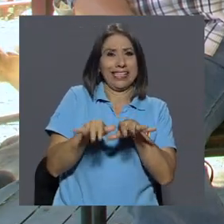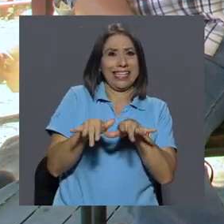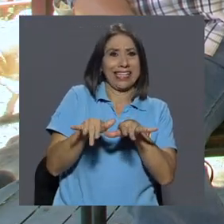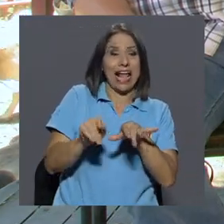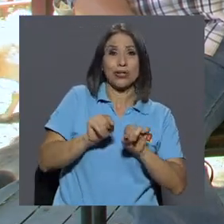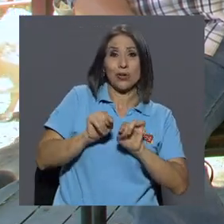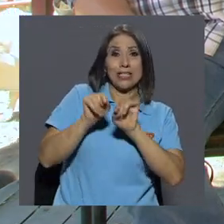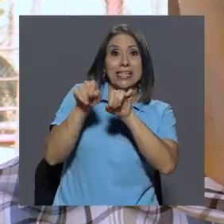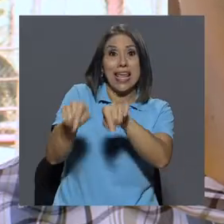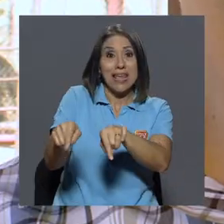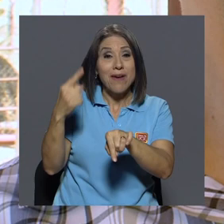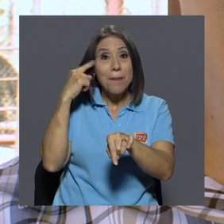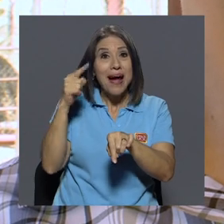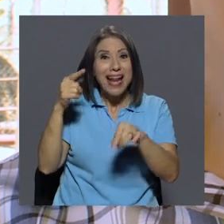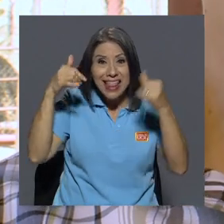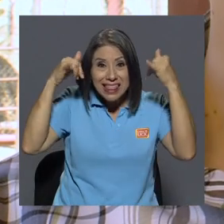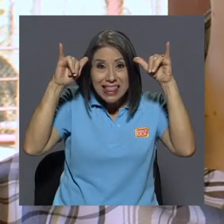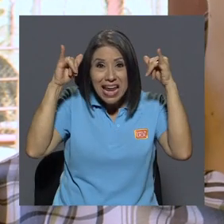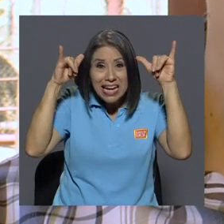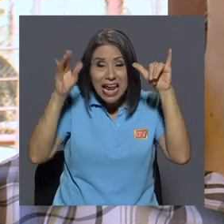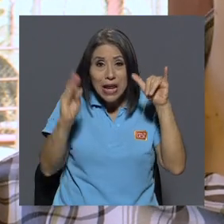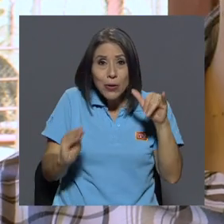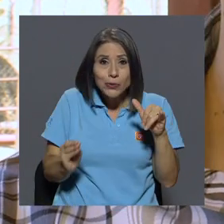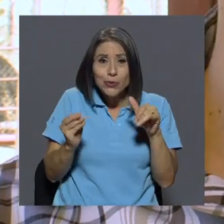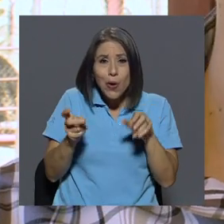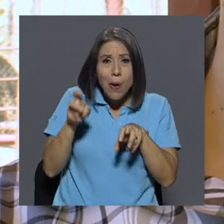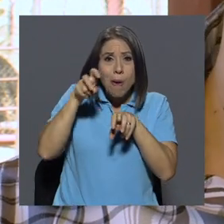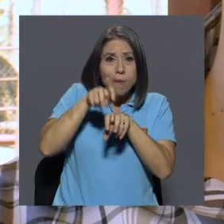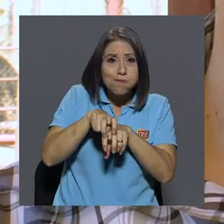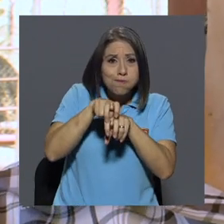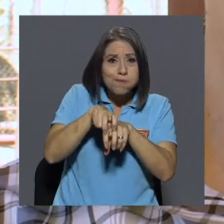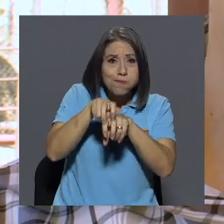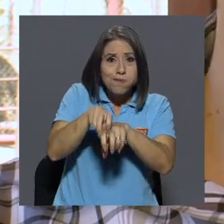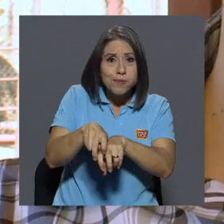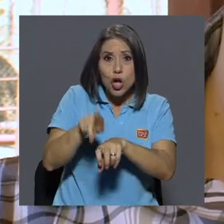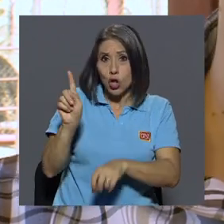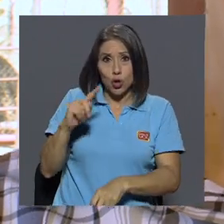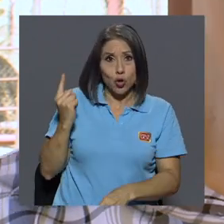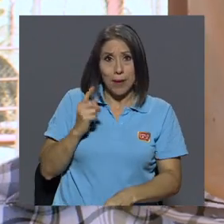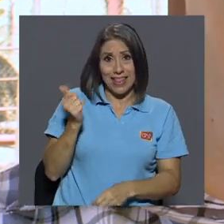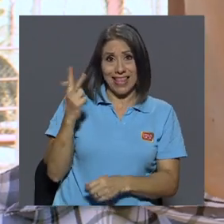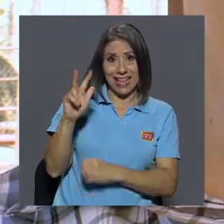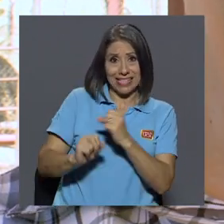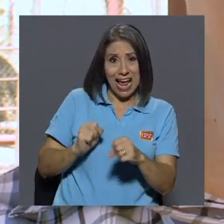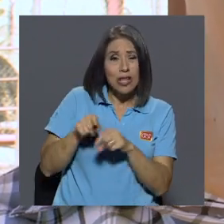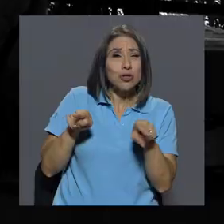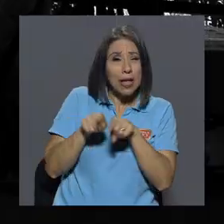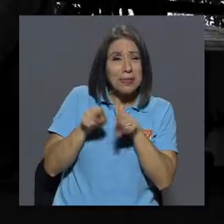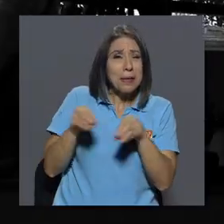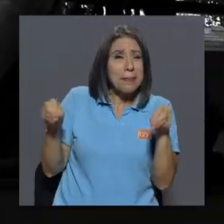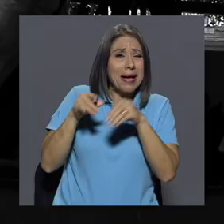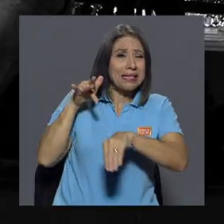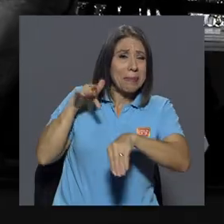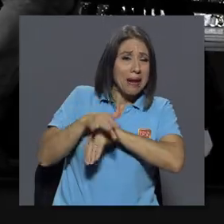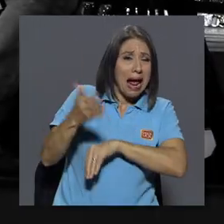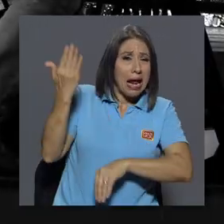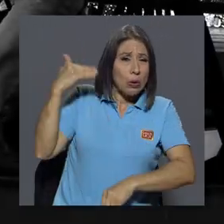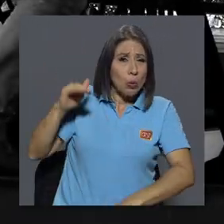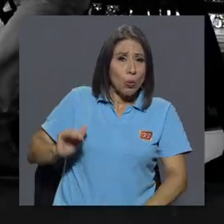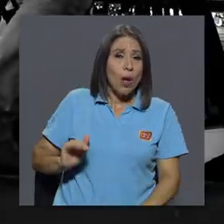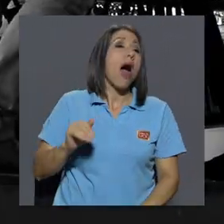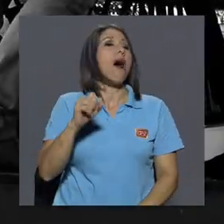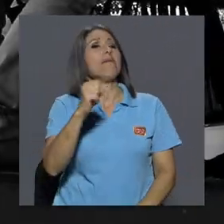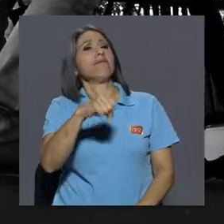¿Cómo no? O sea, esa cercanía no solamente se dio a partir de los 13 años, sino a edades más tempranas. Eso nació conmigo. Eso